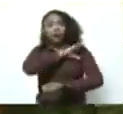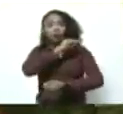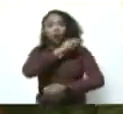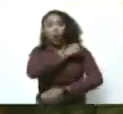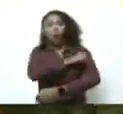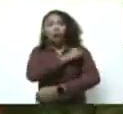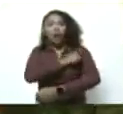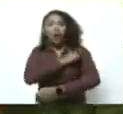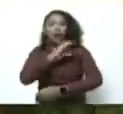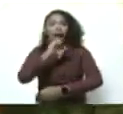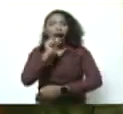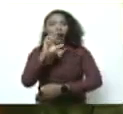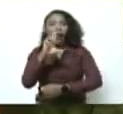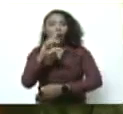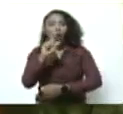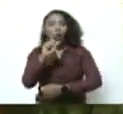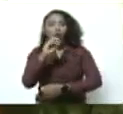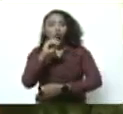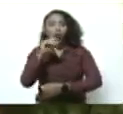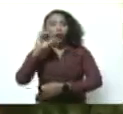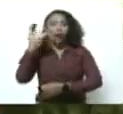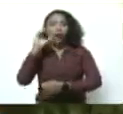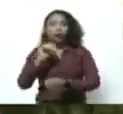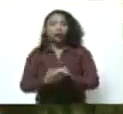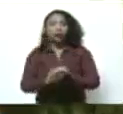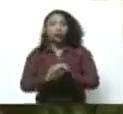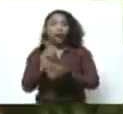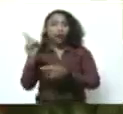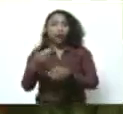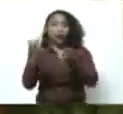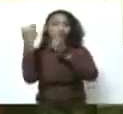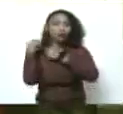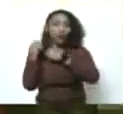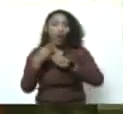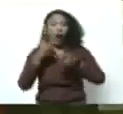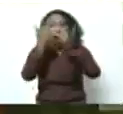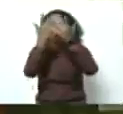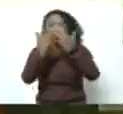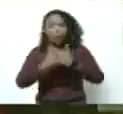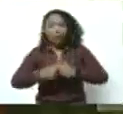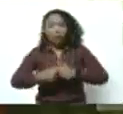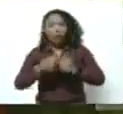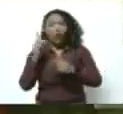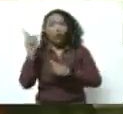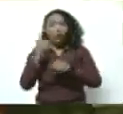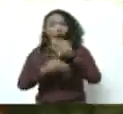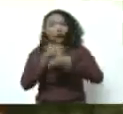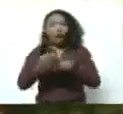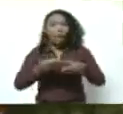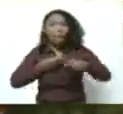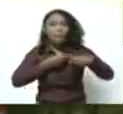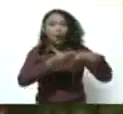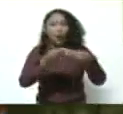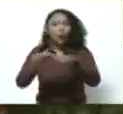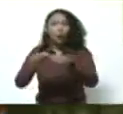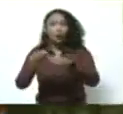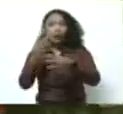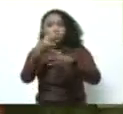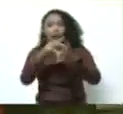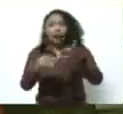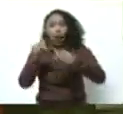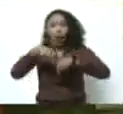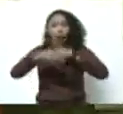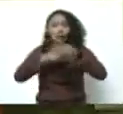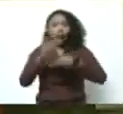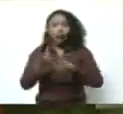hospital Dr. Carlos Arbelo, se van a encargar de administrar dignamente estos insumos que estamos hoy